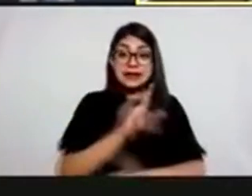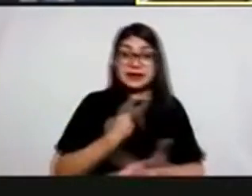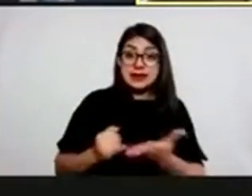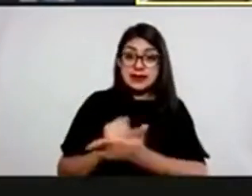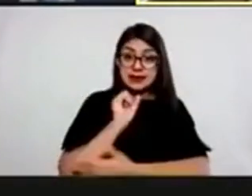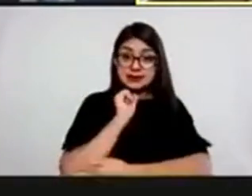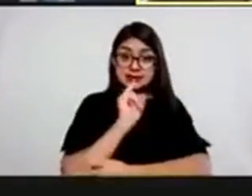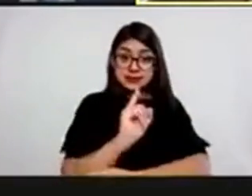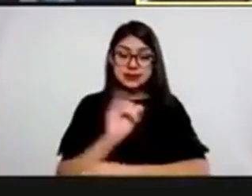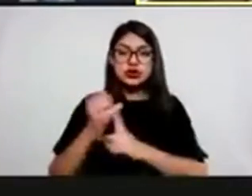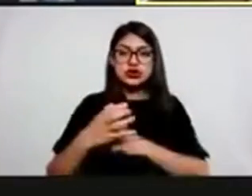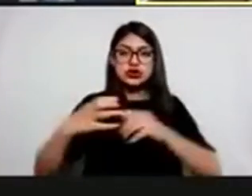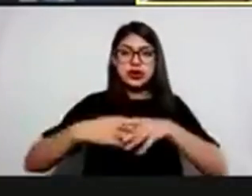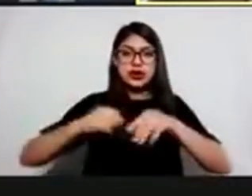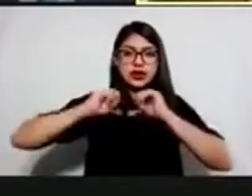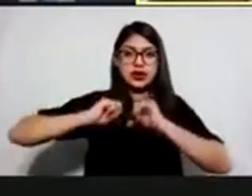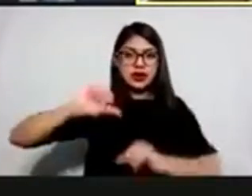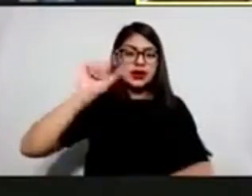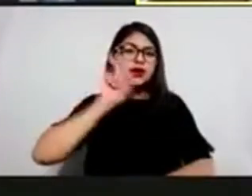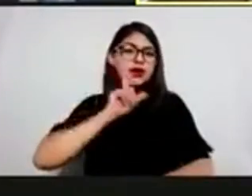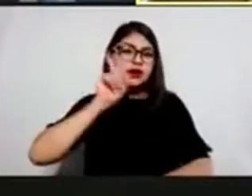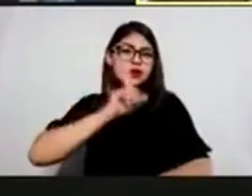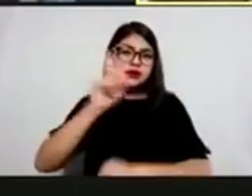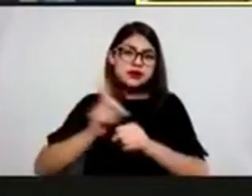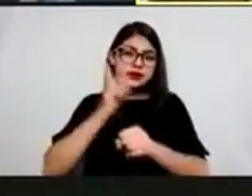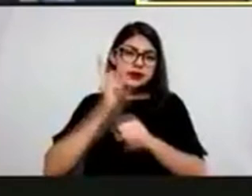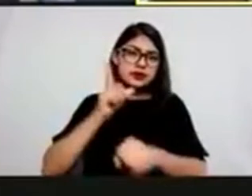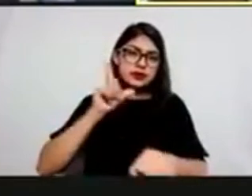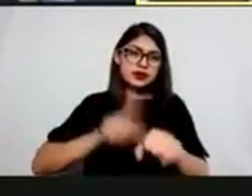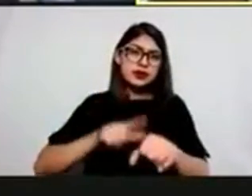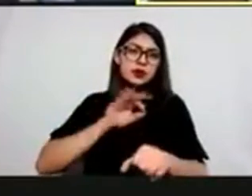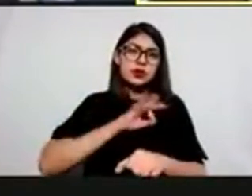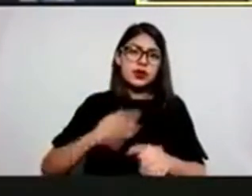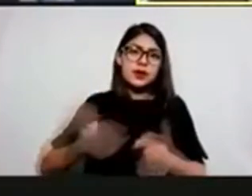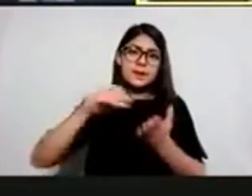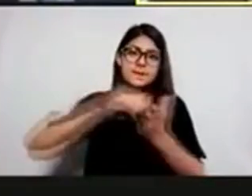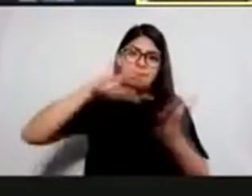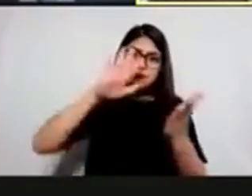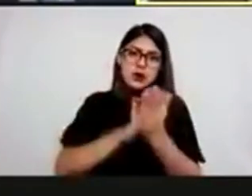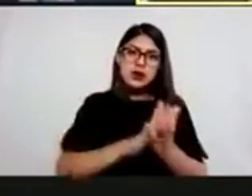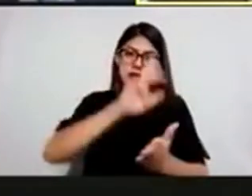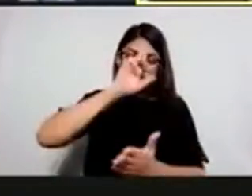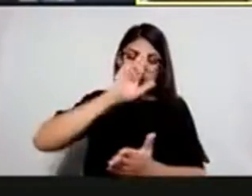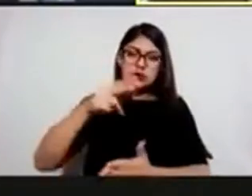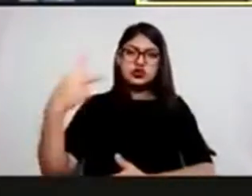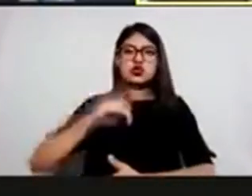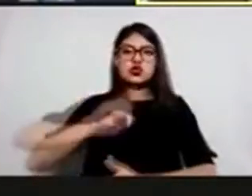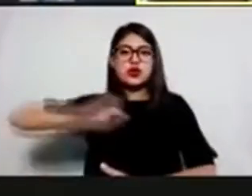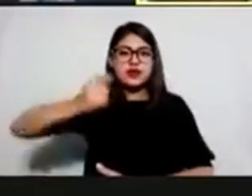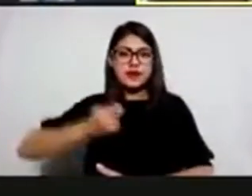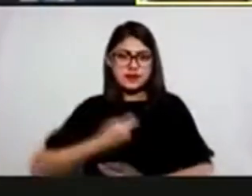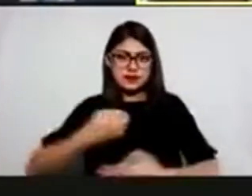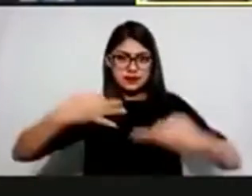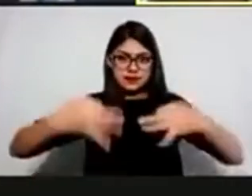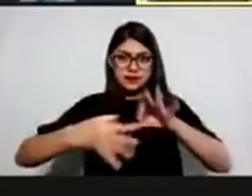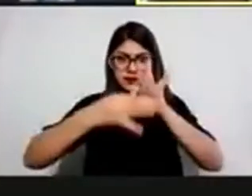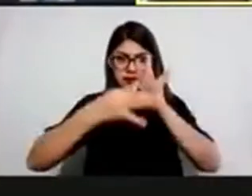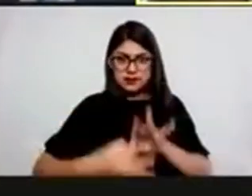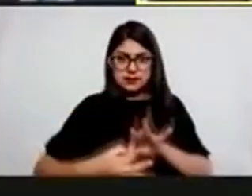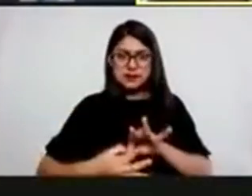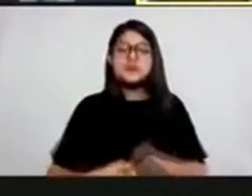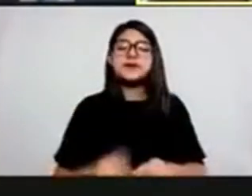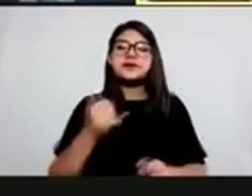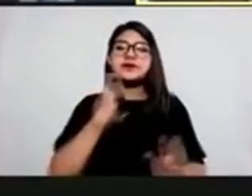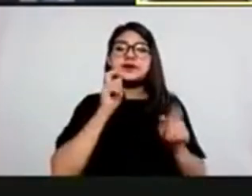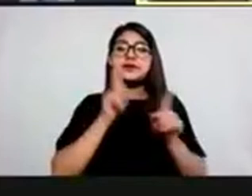la adecuación de su documentación oficial a su identidad de género. Finalmente, al corresponder a hechos consistentes en violencia política